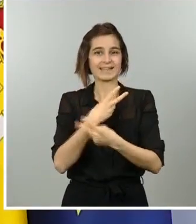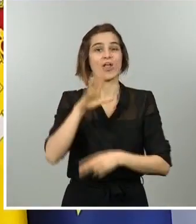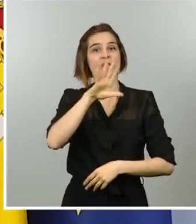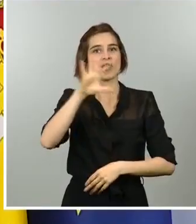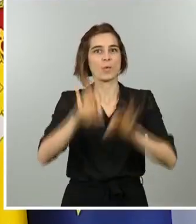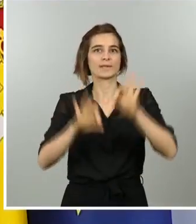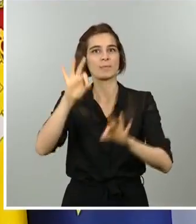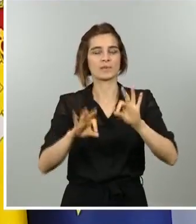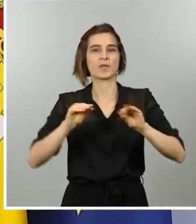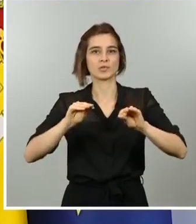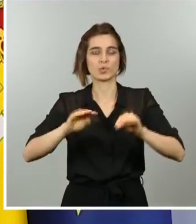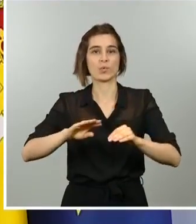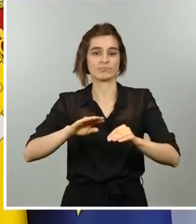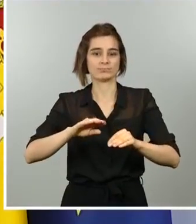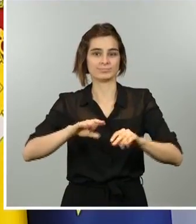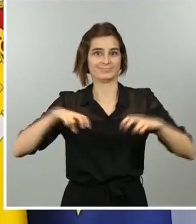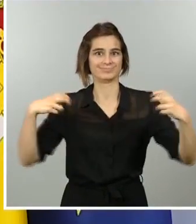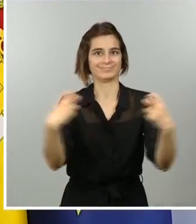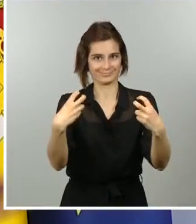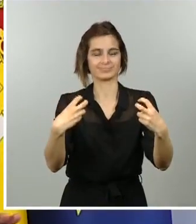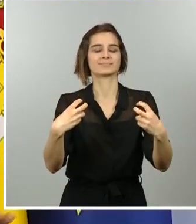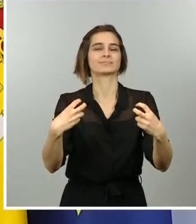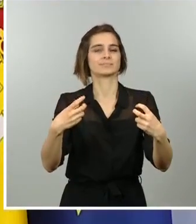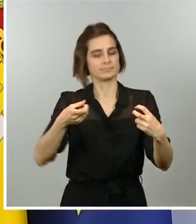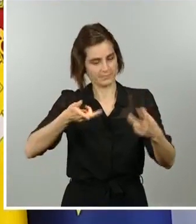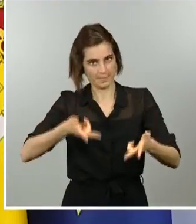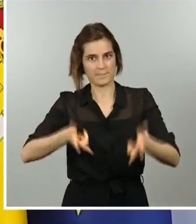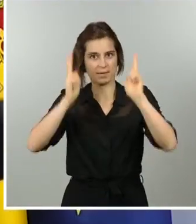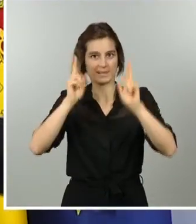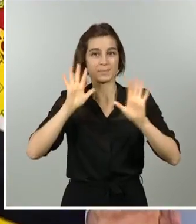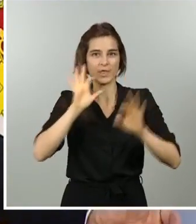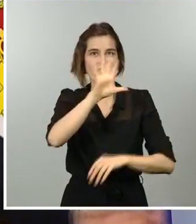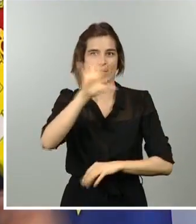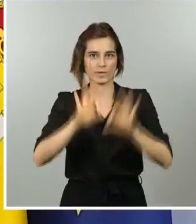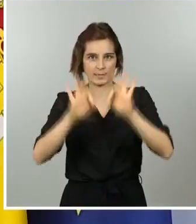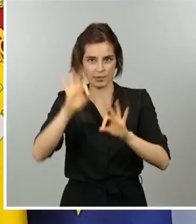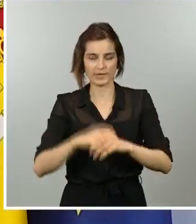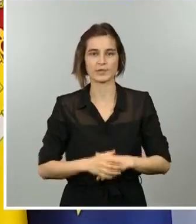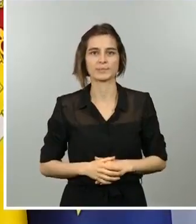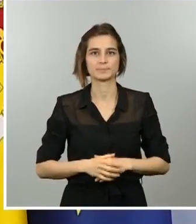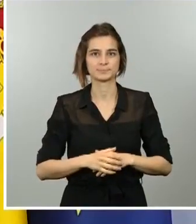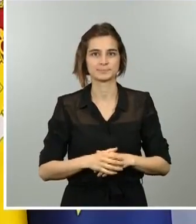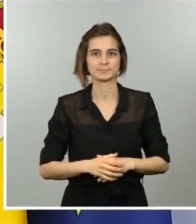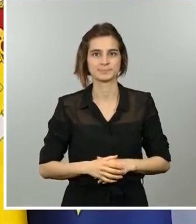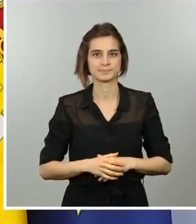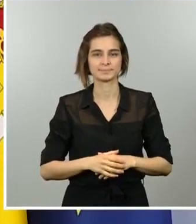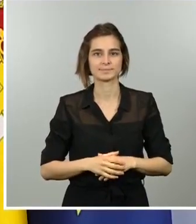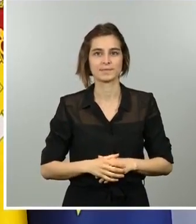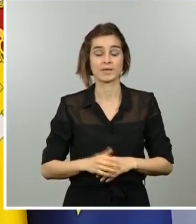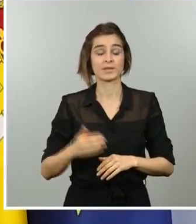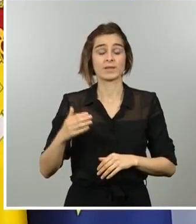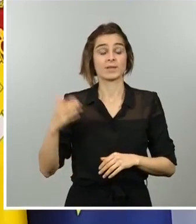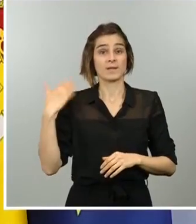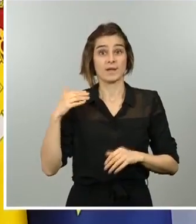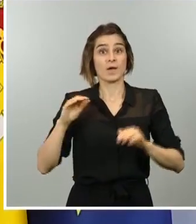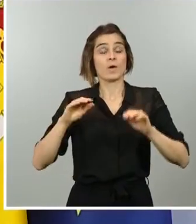municipal. Tanto, fase 0 completada en todo el territorio nacional, con las órdenes que les he comentado, que arrancan desde la inicial que permitió el paseo